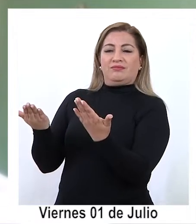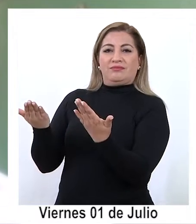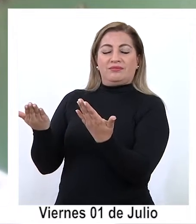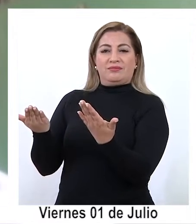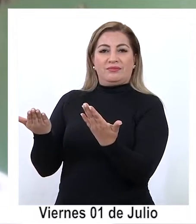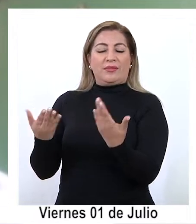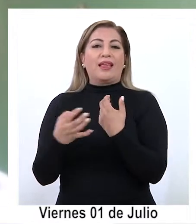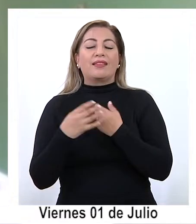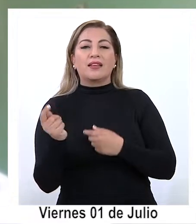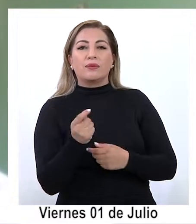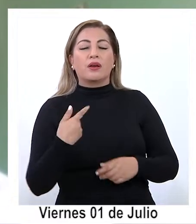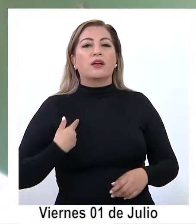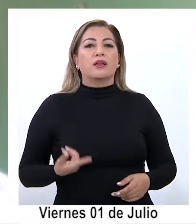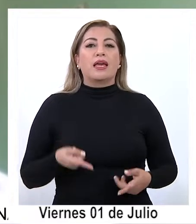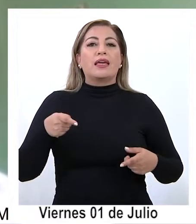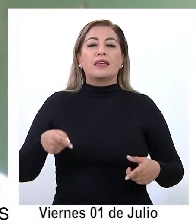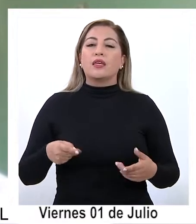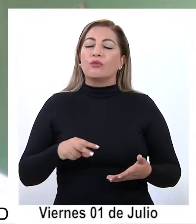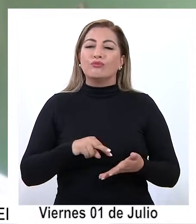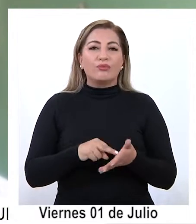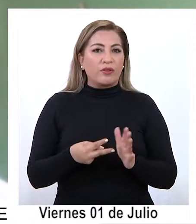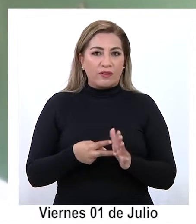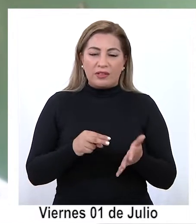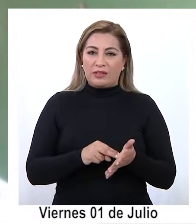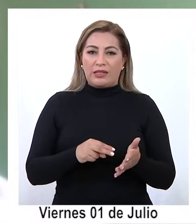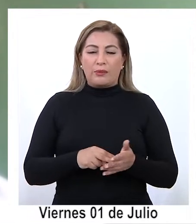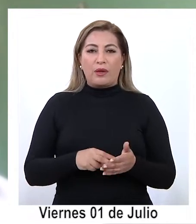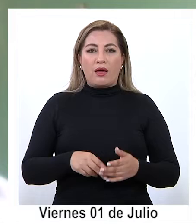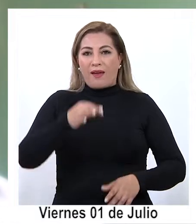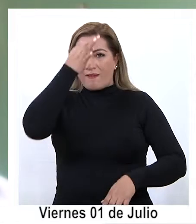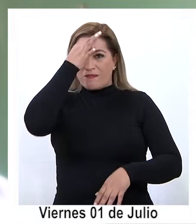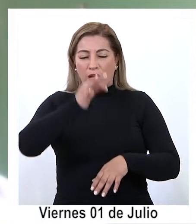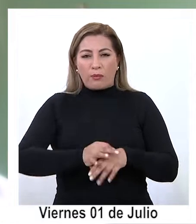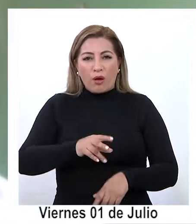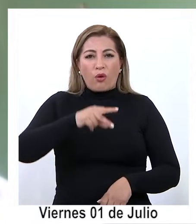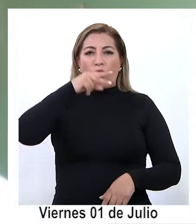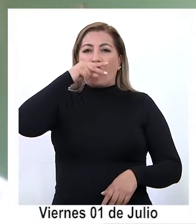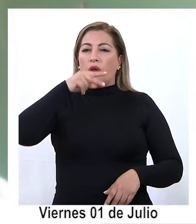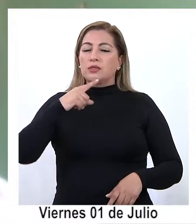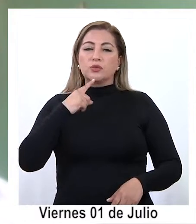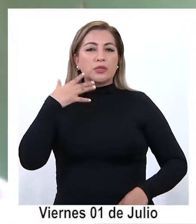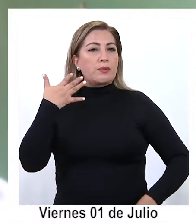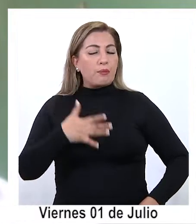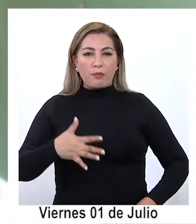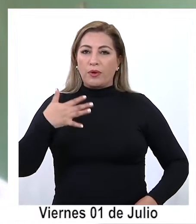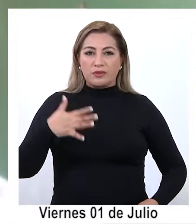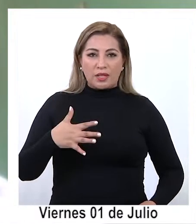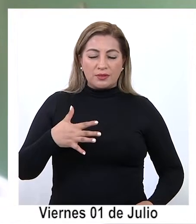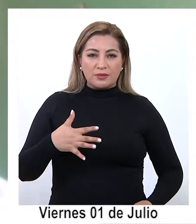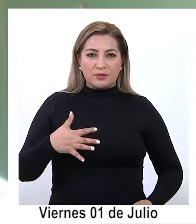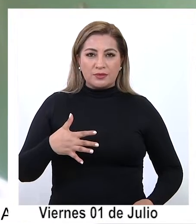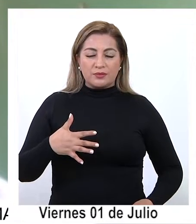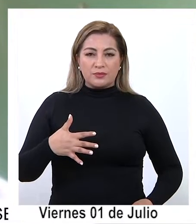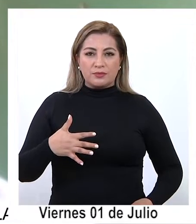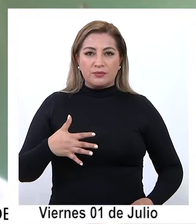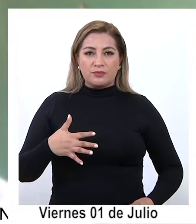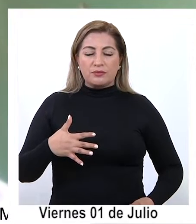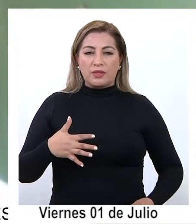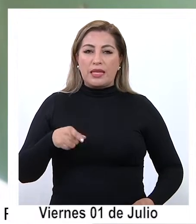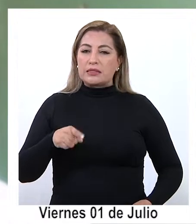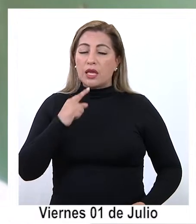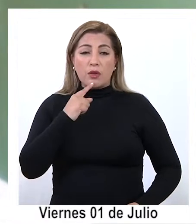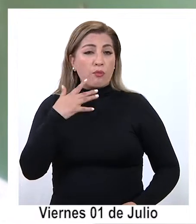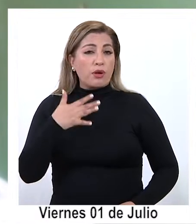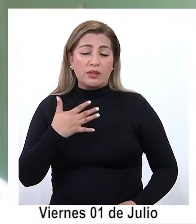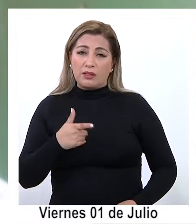región, señalaron que aquí hay una crisis de tema respiratorio, y es un tema muy fundamental que digamos, fue un factor